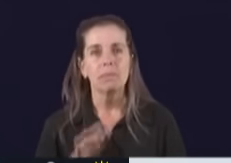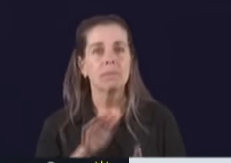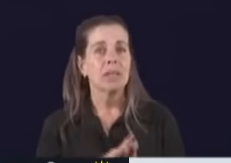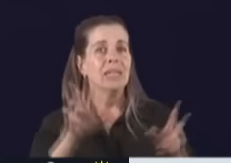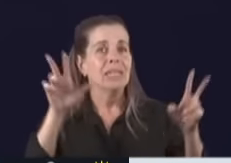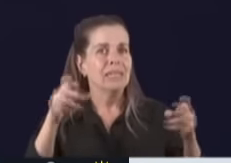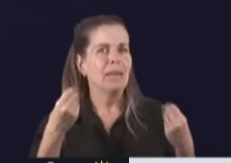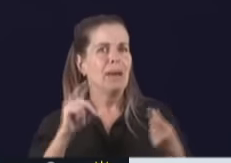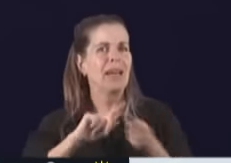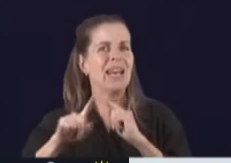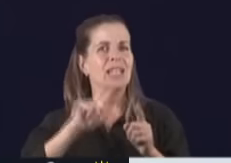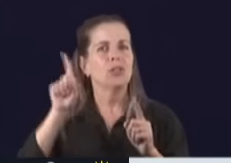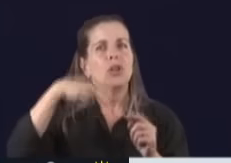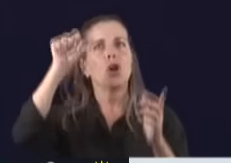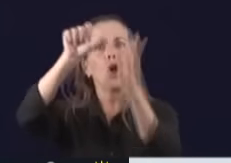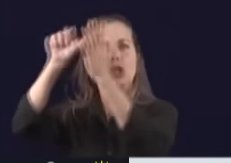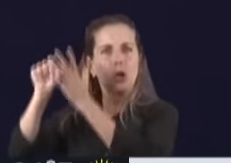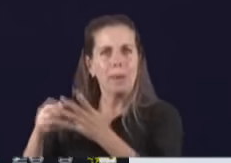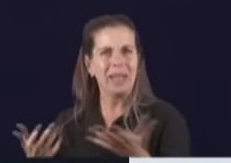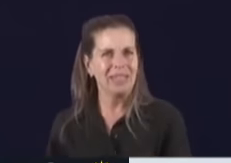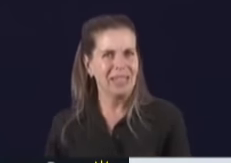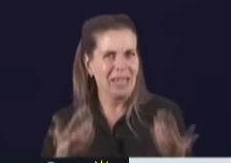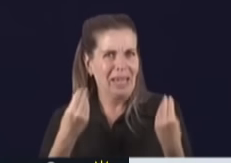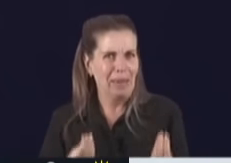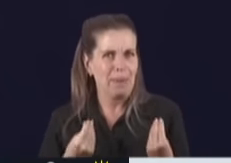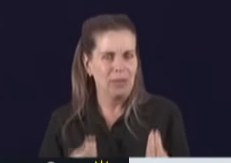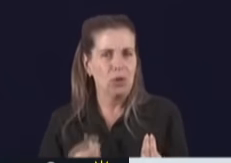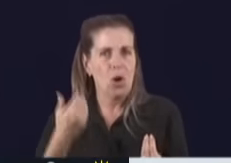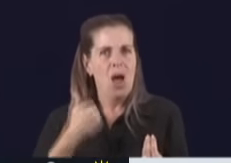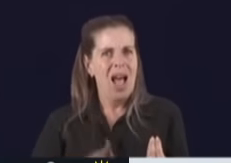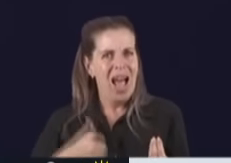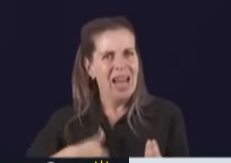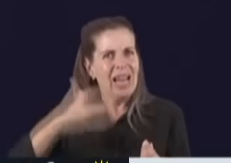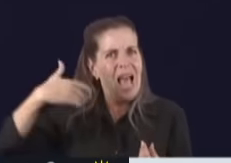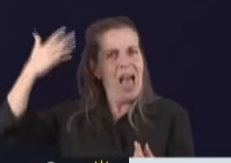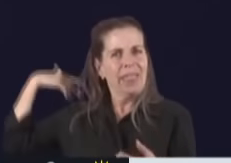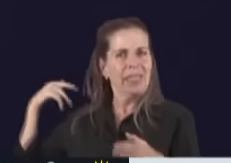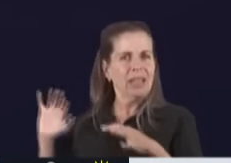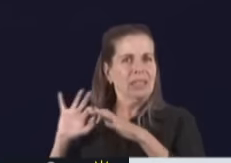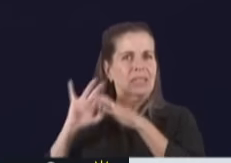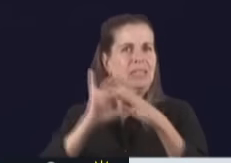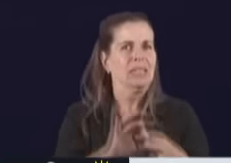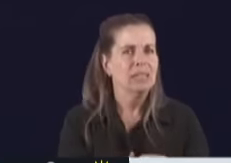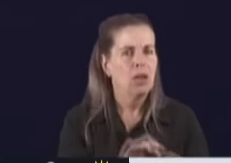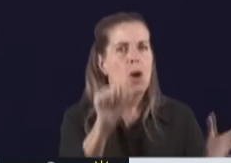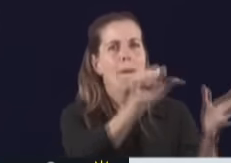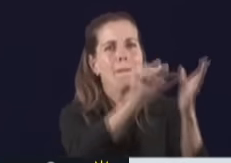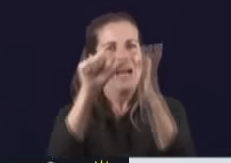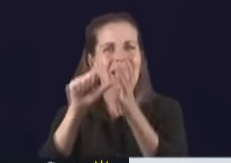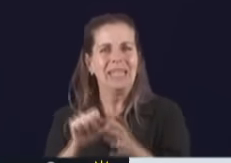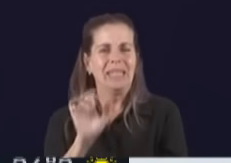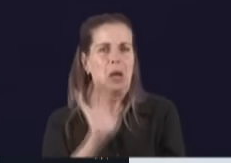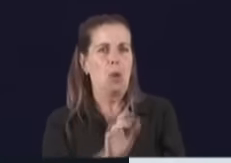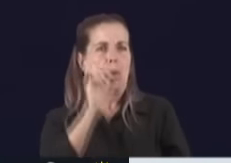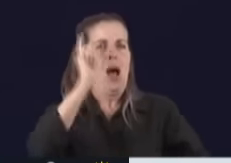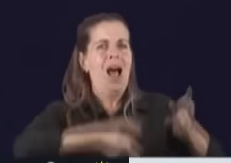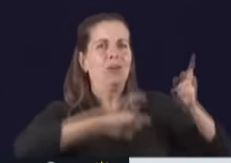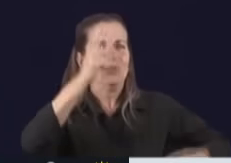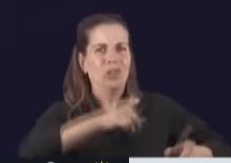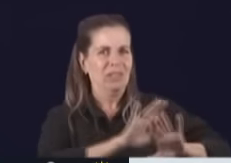relaciones exteriores, Argentina dejó atrás el alineamiento con regímenes autoritarios y narcodictaduras para volver a alinearse con